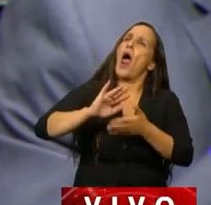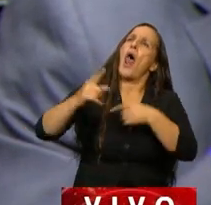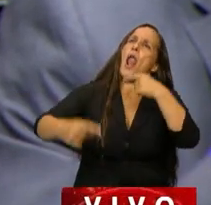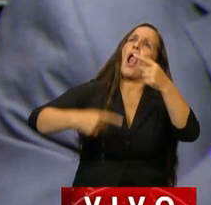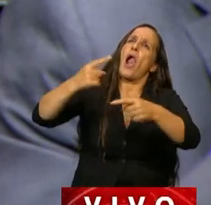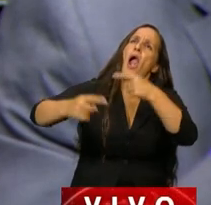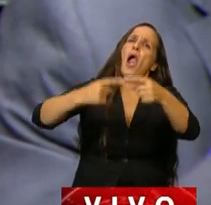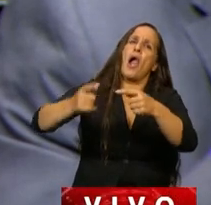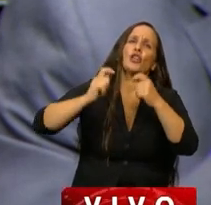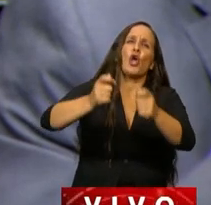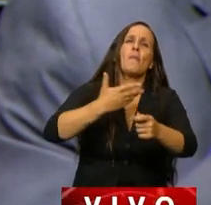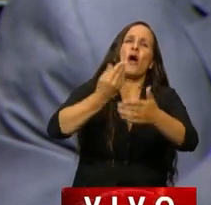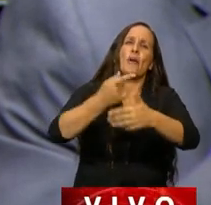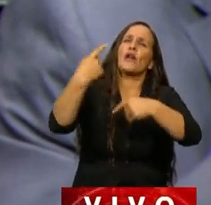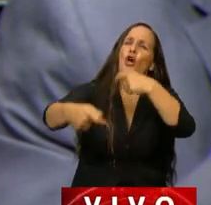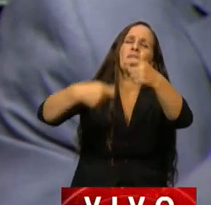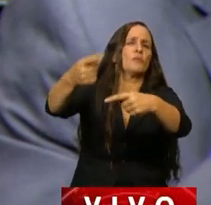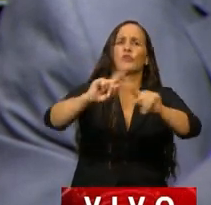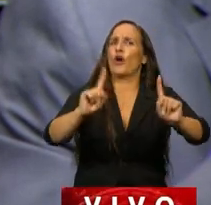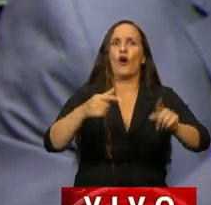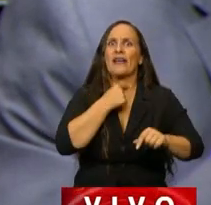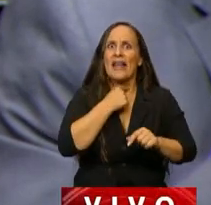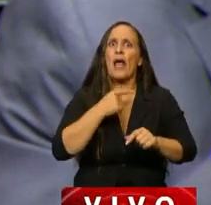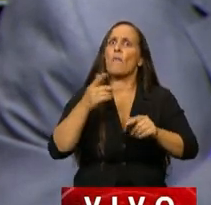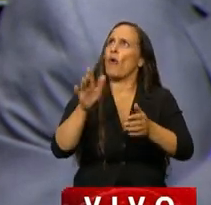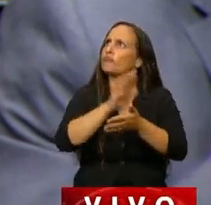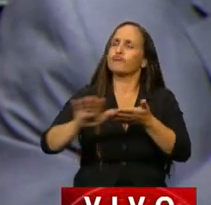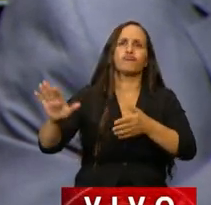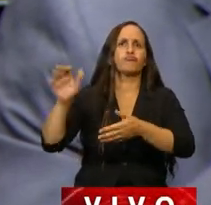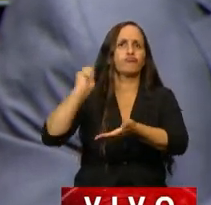en el camino y en el sendero del desarrollo y la recuperación.